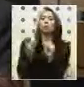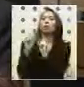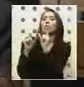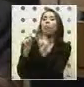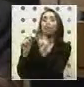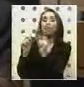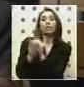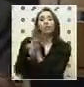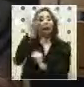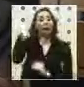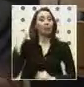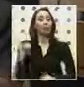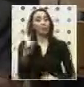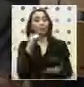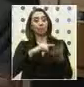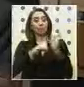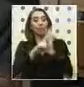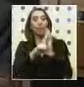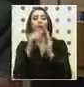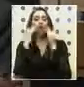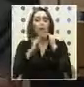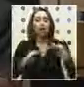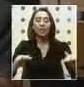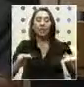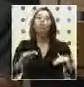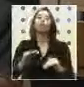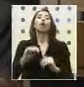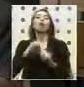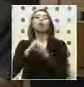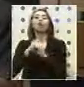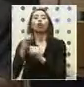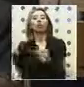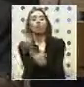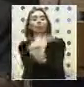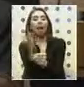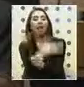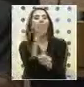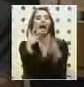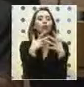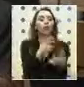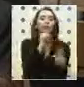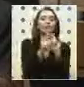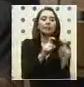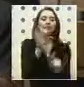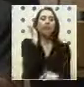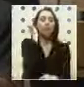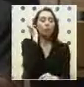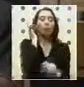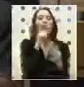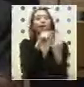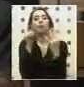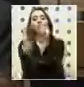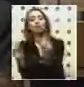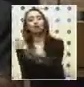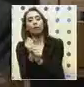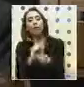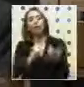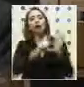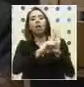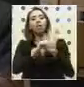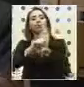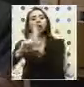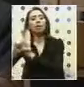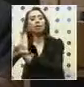primeramente contra los niños, luego contra la mujer, los trabajadores, lo cual progresivamente dio cuerpo a distintas normas jurídicas que hoy se